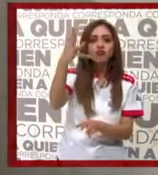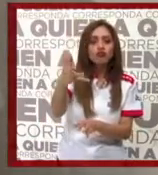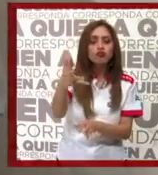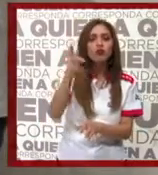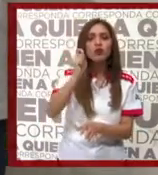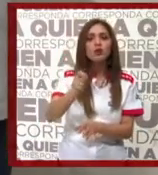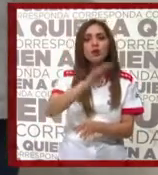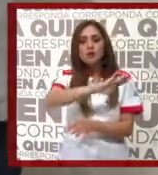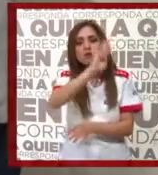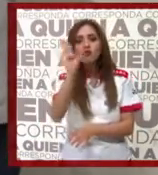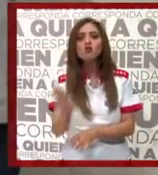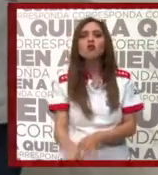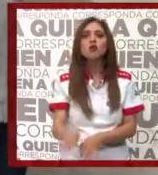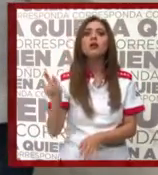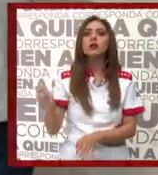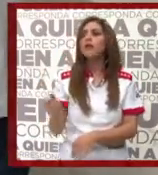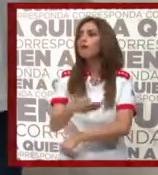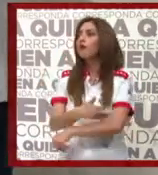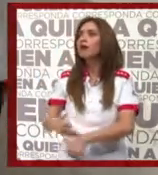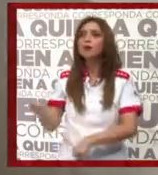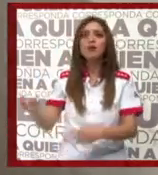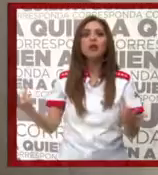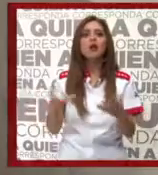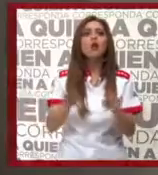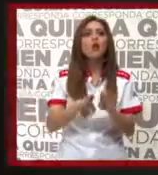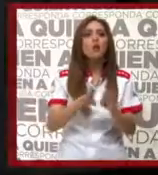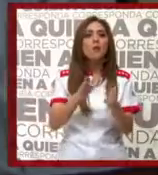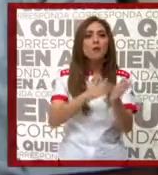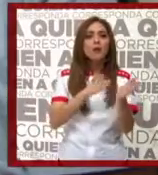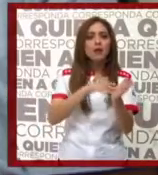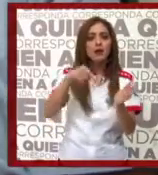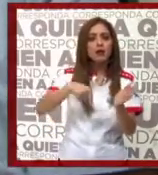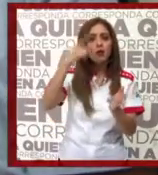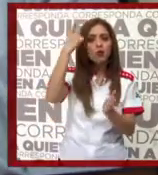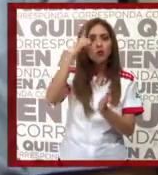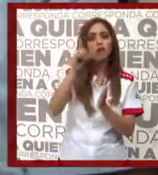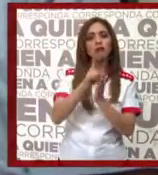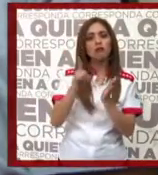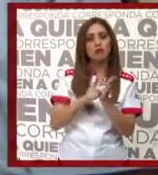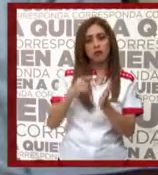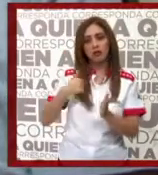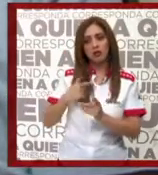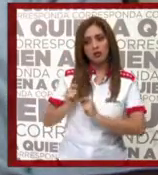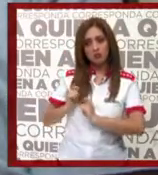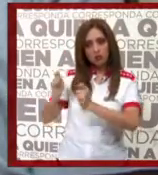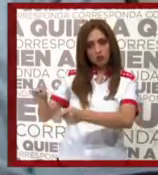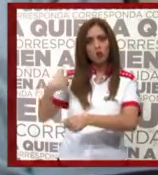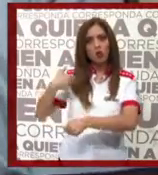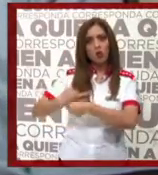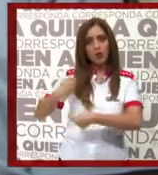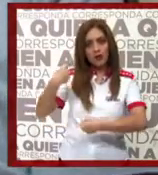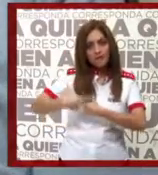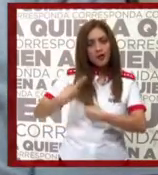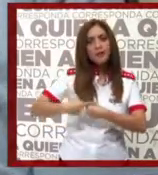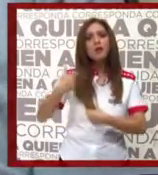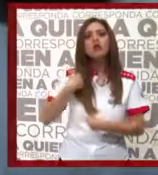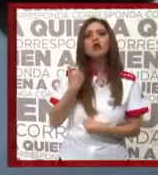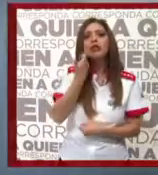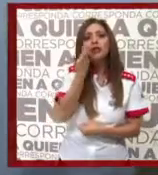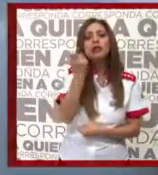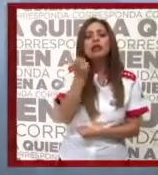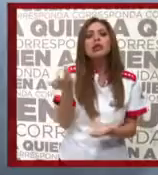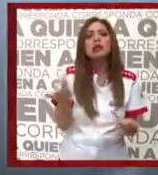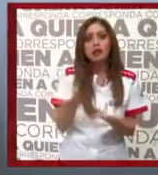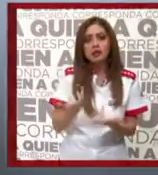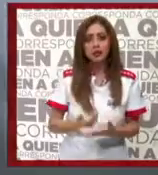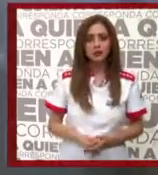un deceso, ¿qué va a hacer mi familia? ¿Con quién lo va a arreglar? Es el patrimonio de mi familia, yo estoy enferma. Y pues, ¿qué puedo hacer? Por